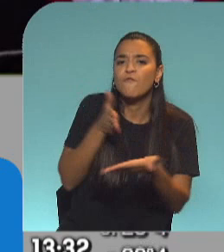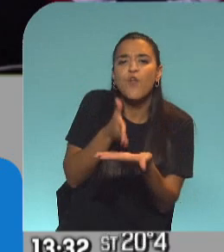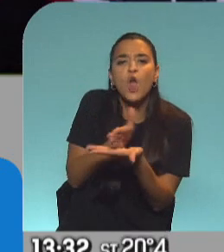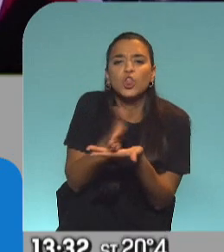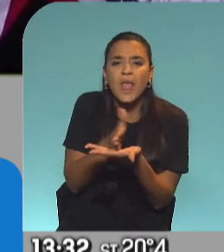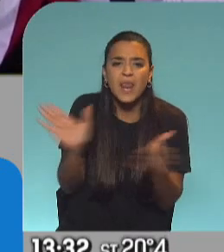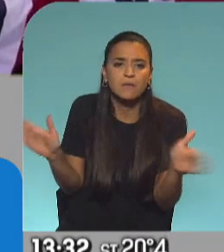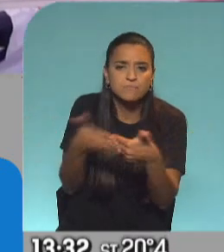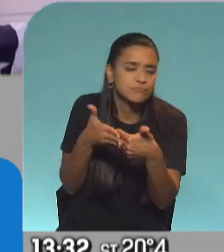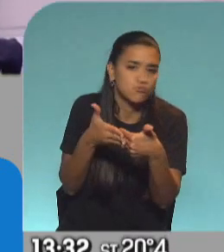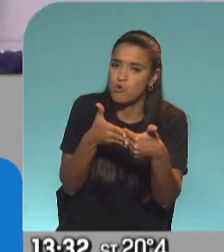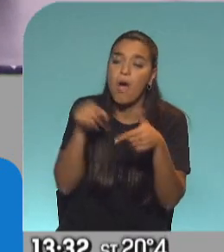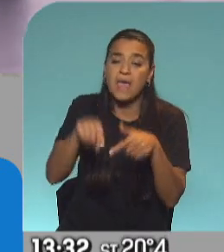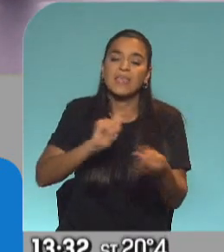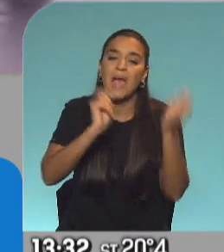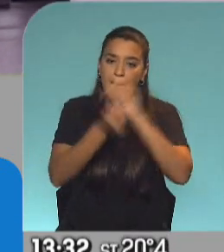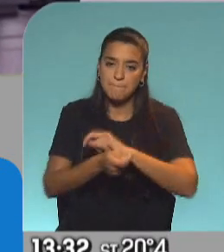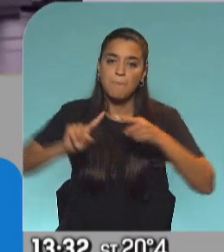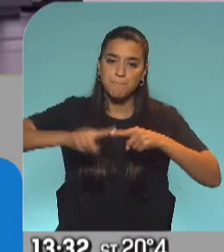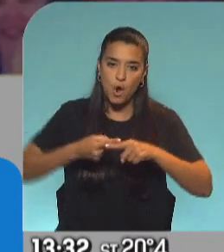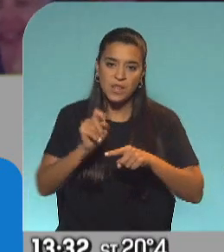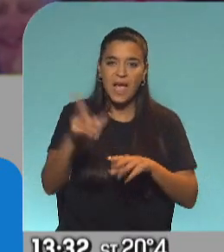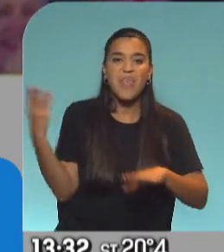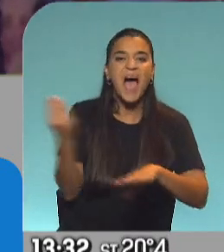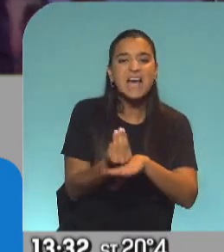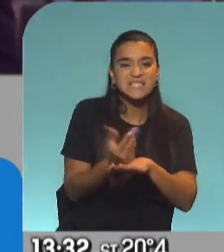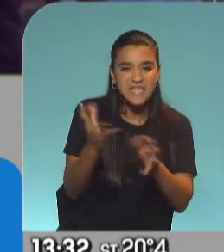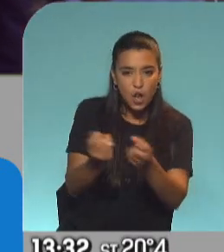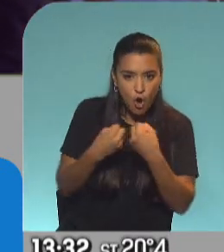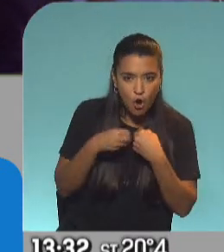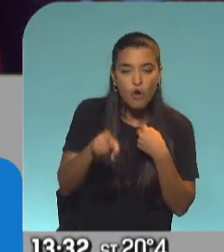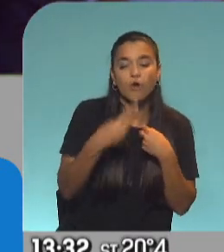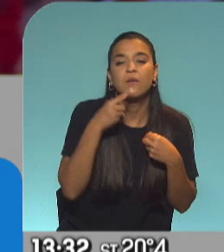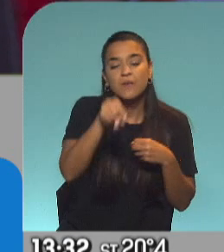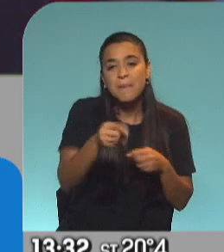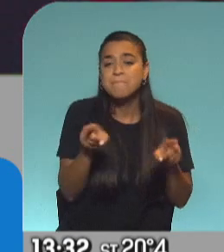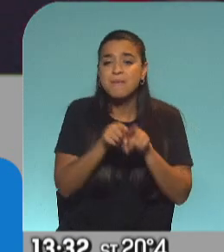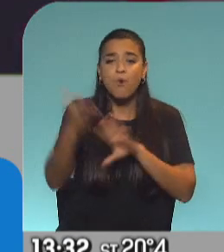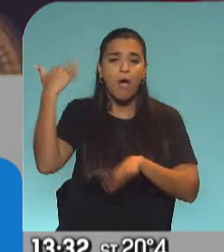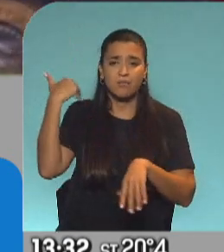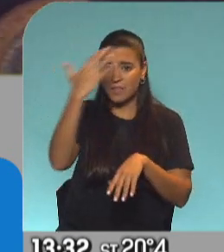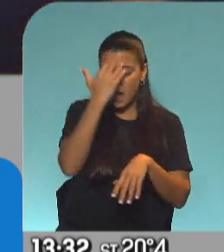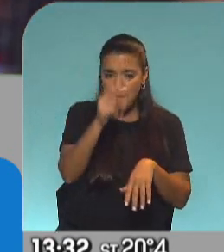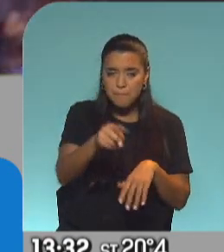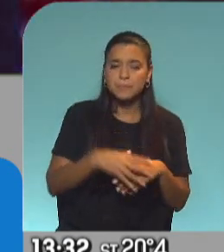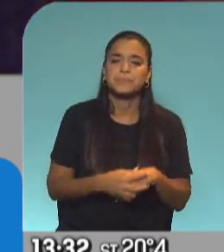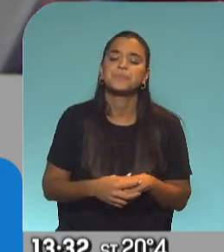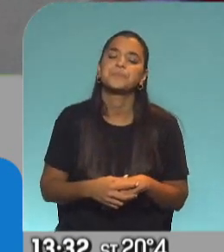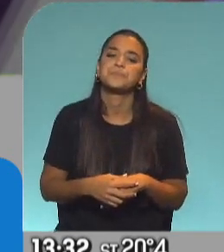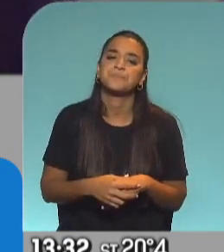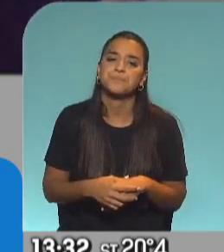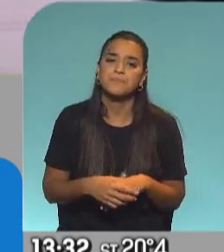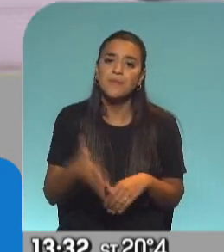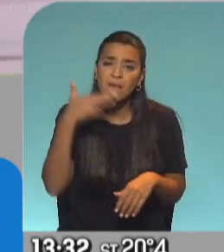a los casos de asilo, va a cambiar nuevamente la política de asilo, revirtiendo lo que ha hecho Donald Trump. Realmente hay